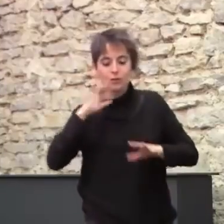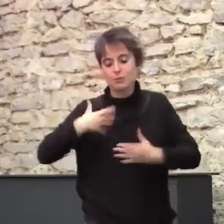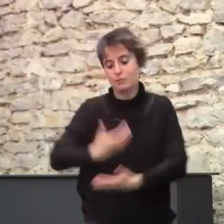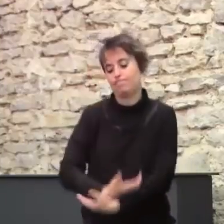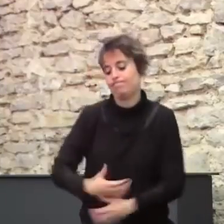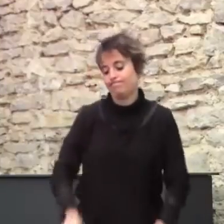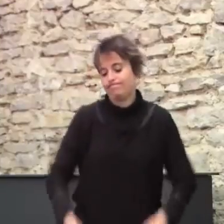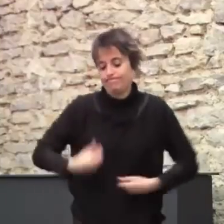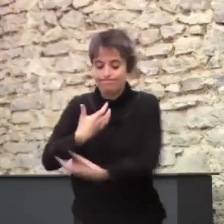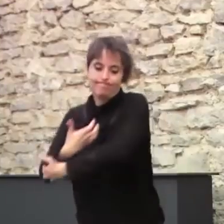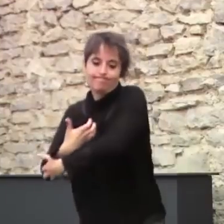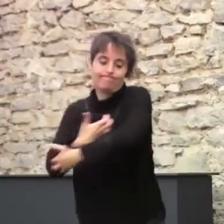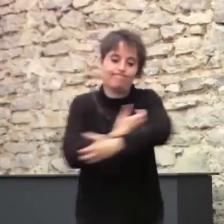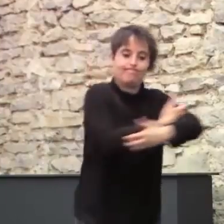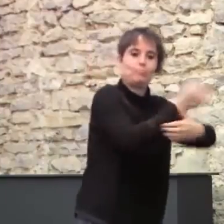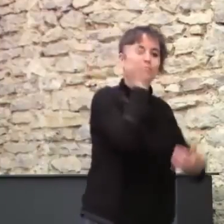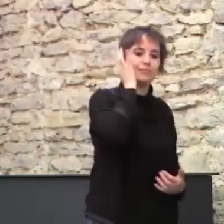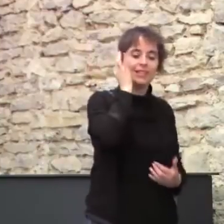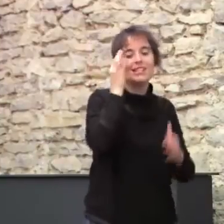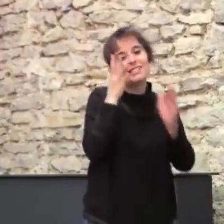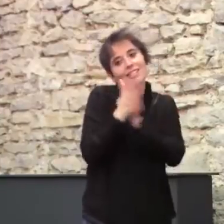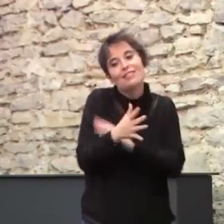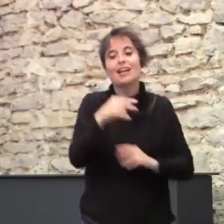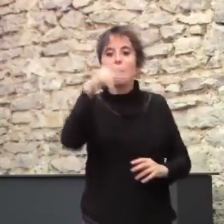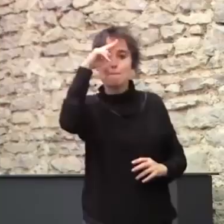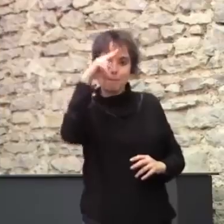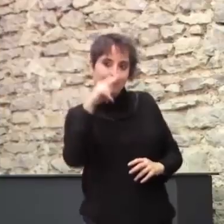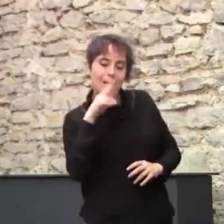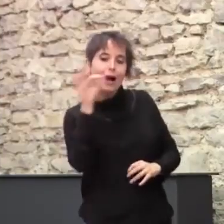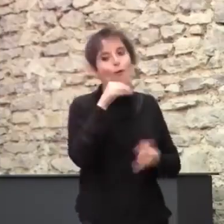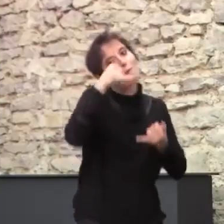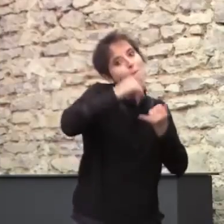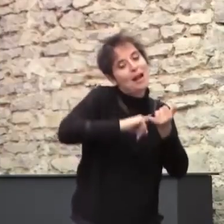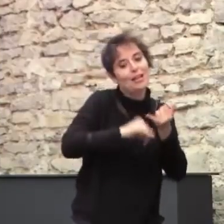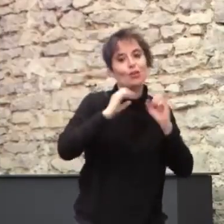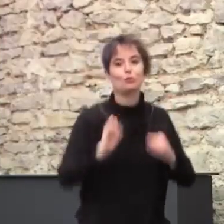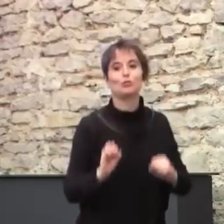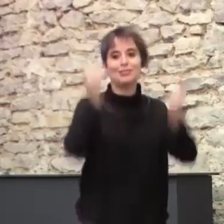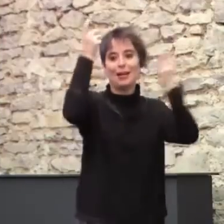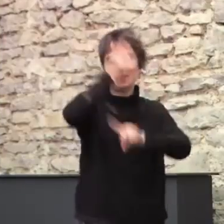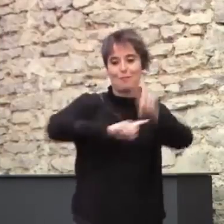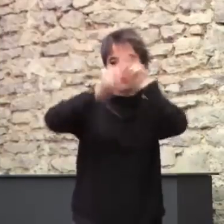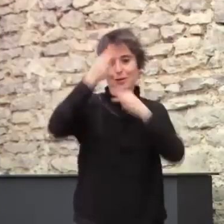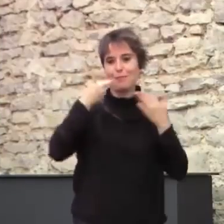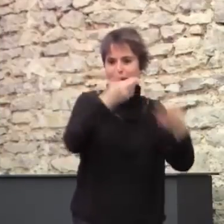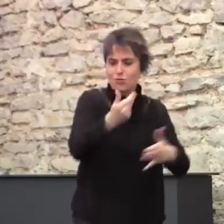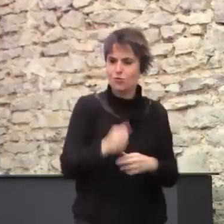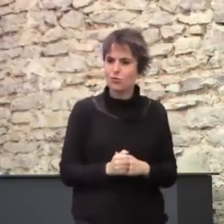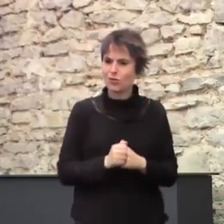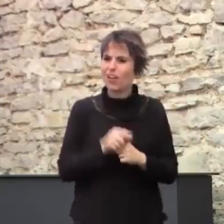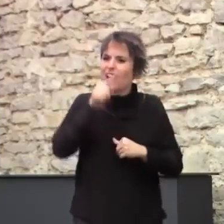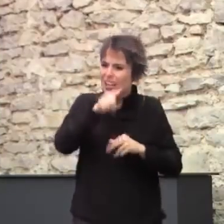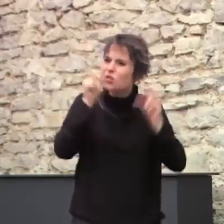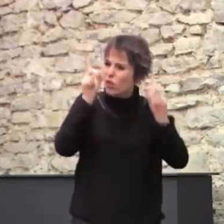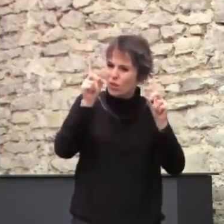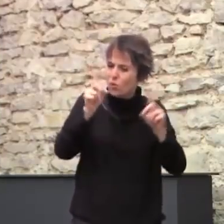cruza el río, para que toda la vida necesiten un papá o un maridito que la saque de los problemas y la ayude, ¿no? Es realmente perversa esta